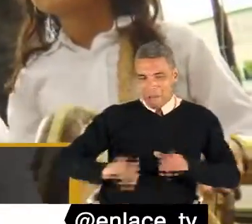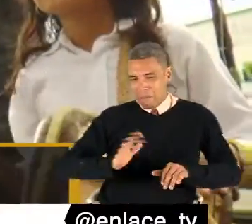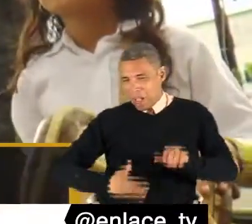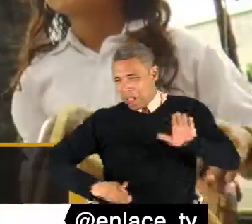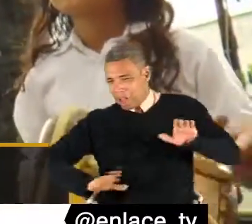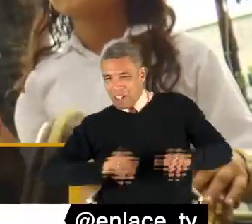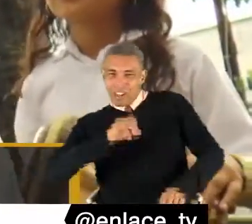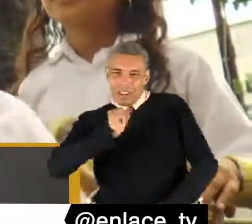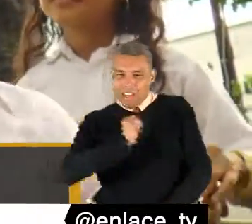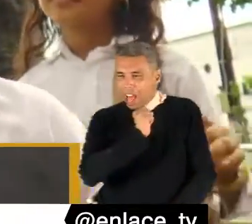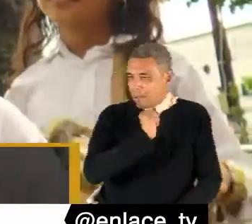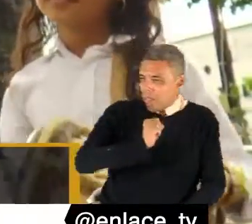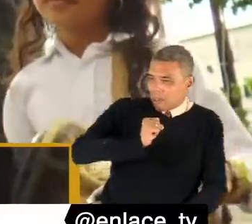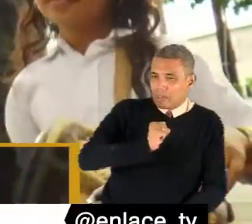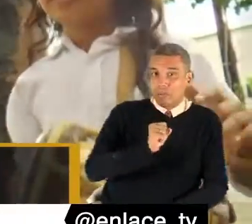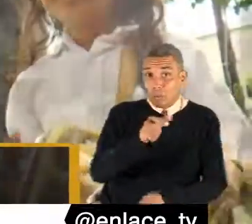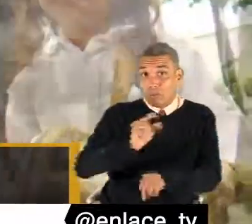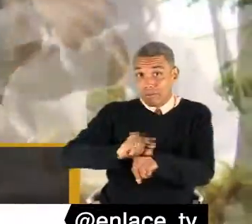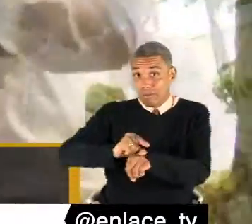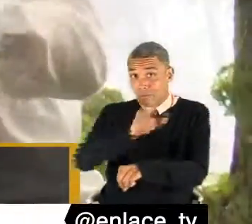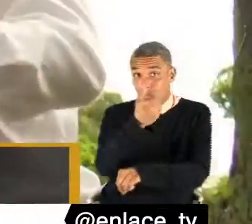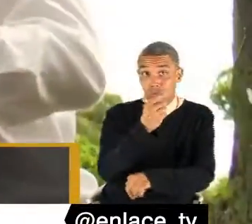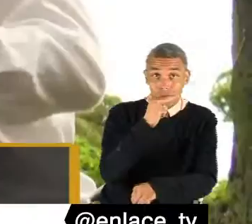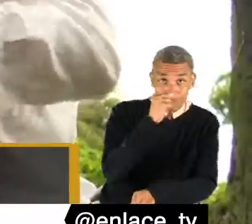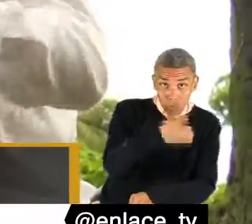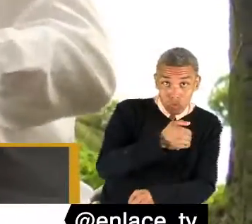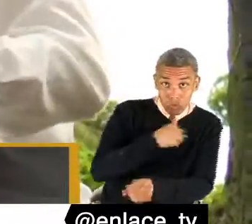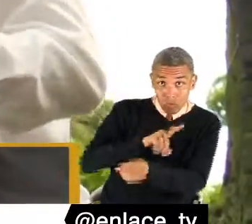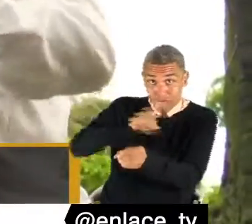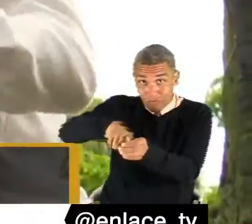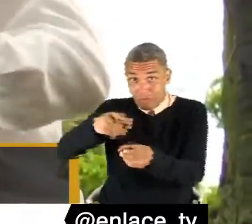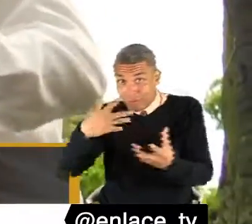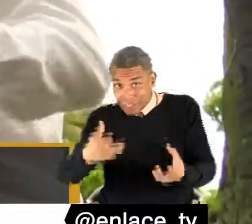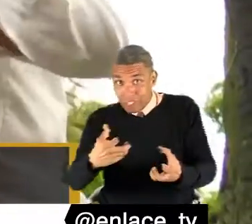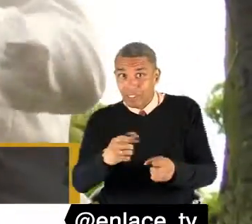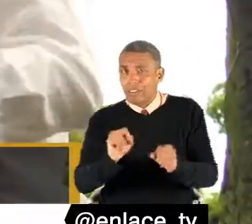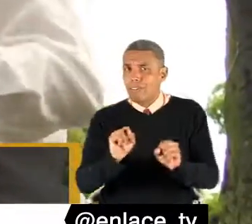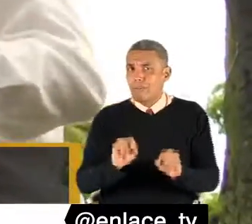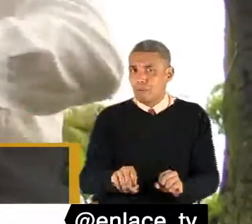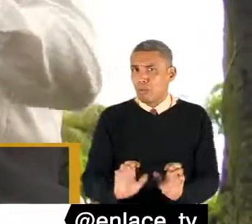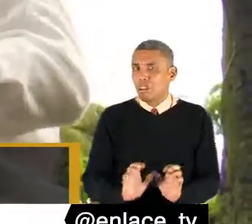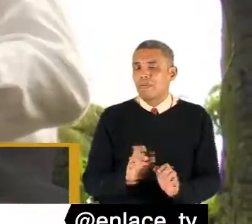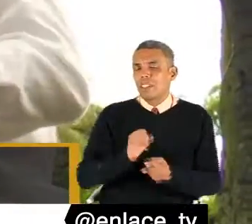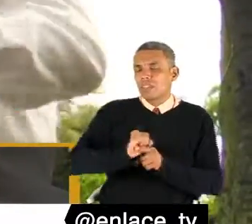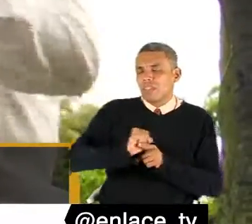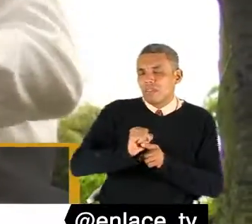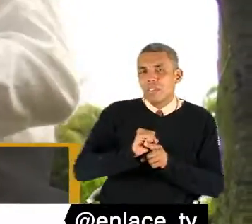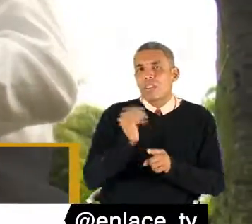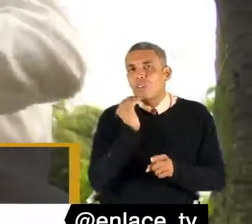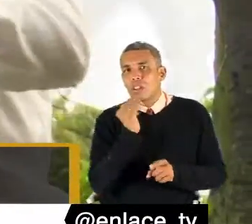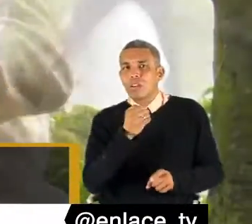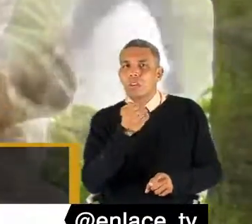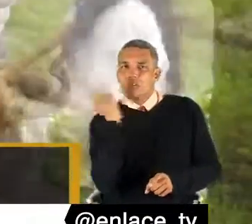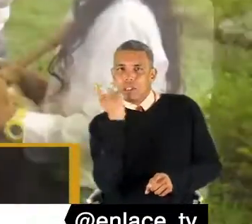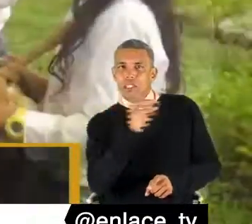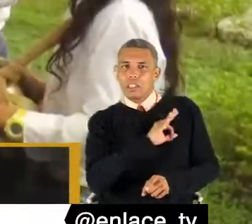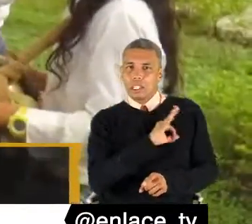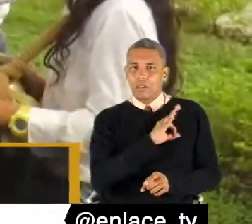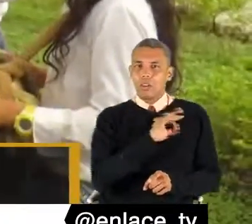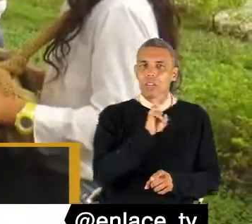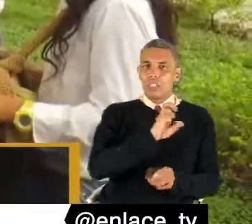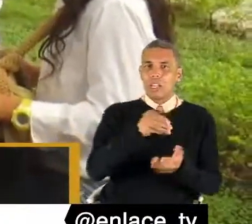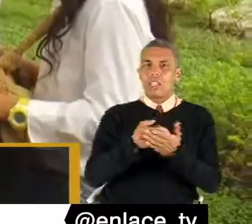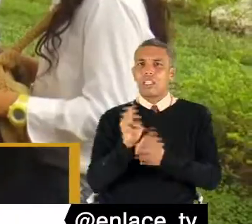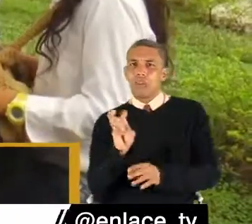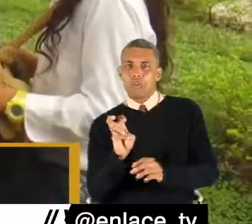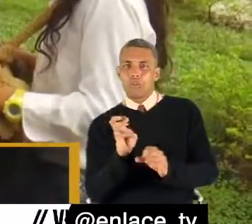deseen inscribirse y hacer parte de Manitas Alegres pueden acercarse a los ensayos los días viernes y sábado de 7 a 8 de la noche